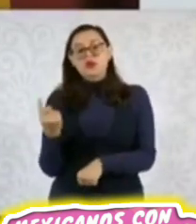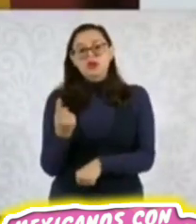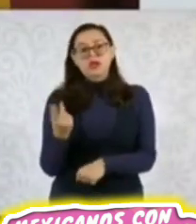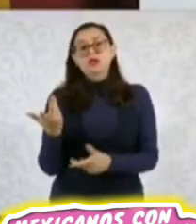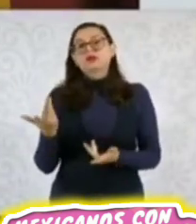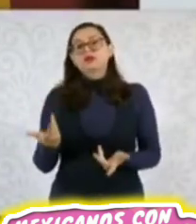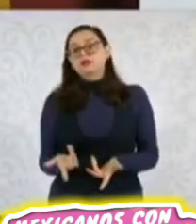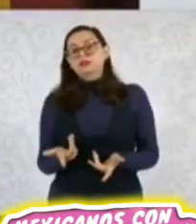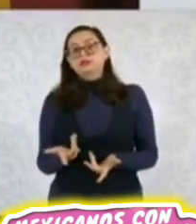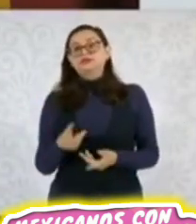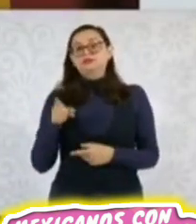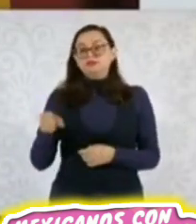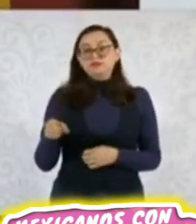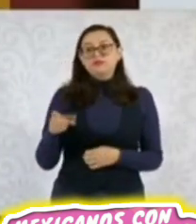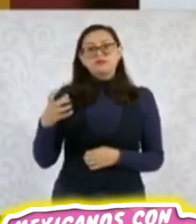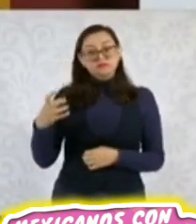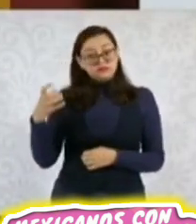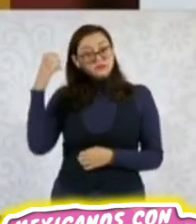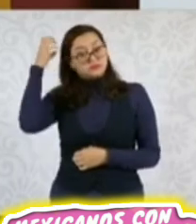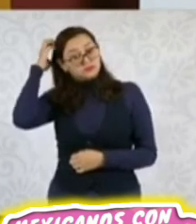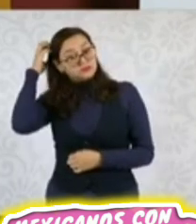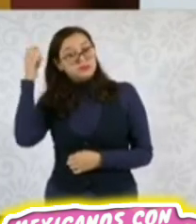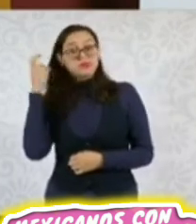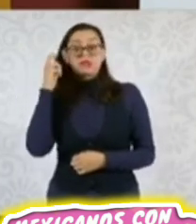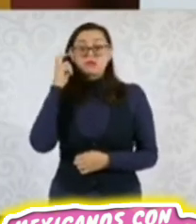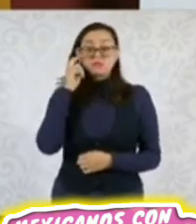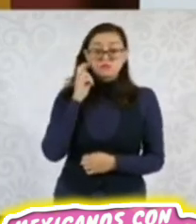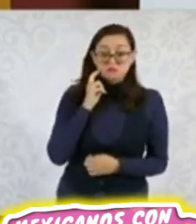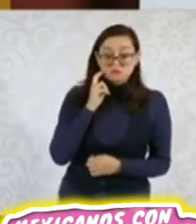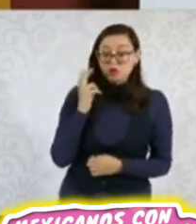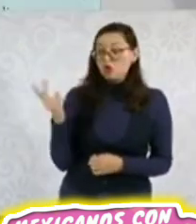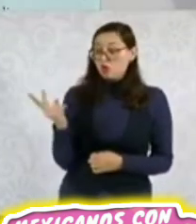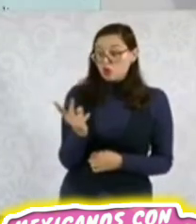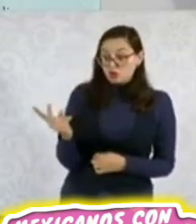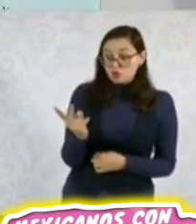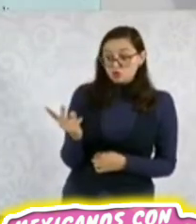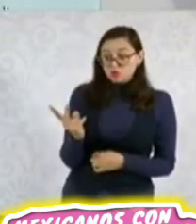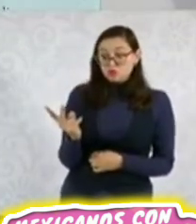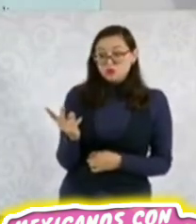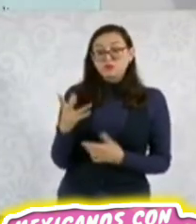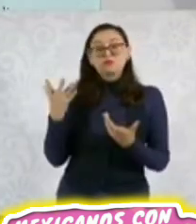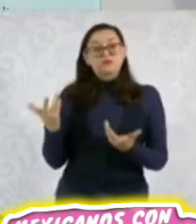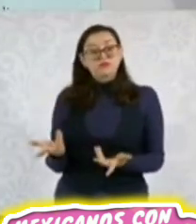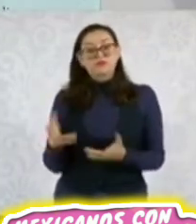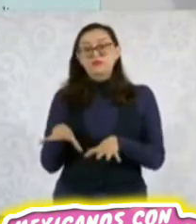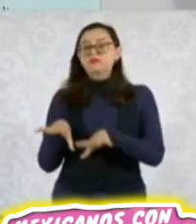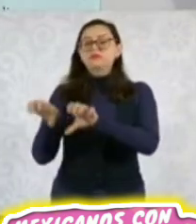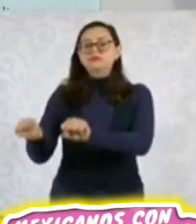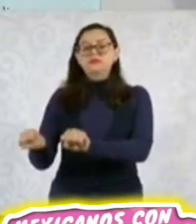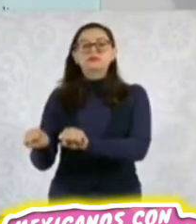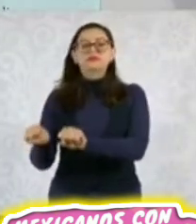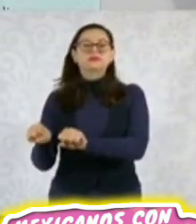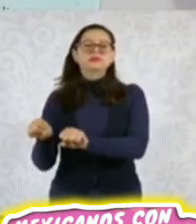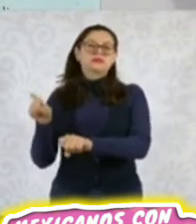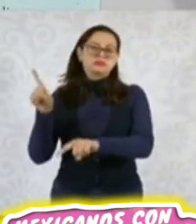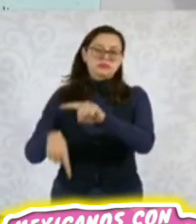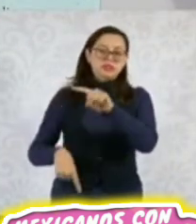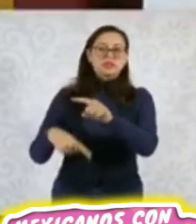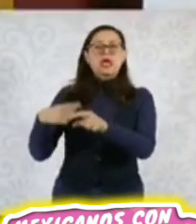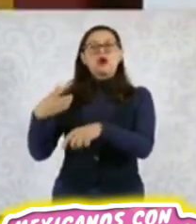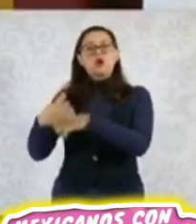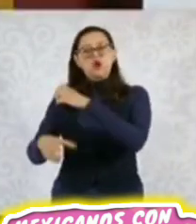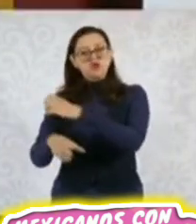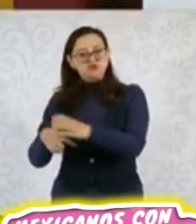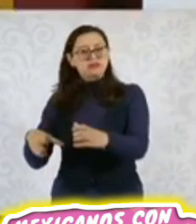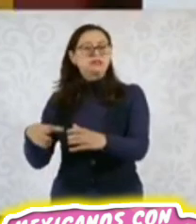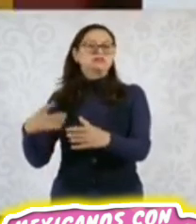tuvo Josefa y Leona, quienes son reclutadas, detenidas en conventos, les quitan sus bienes, a las mujeres de